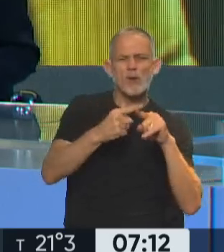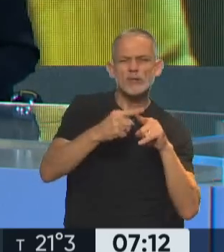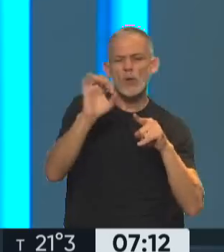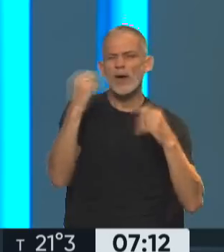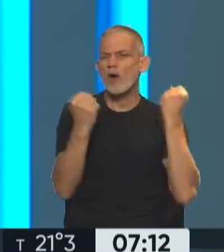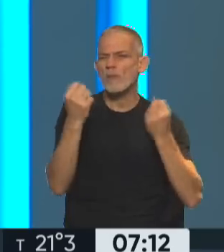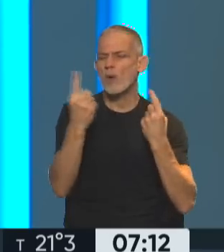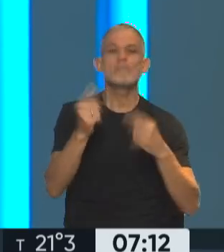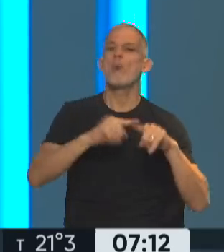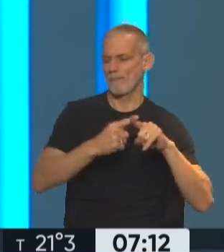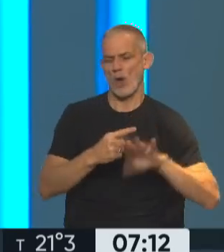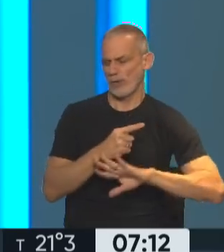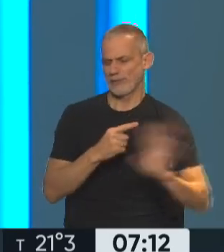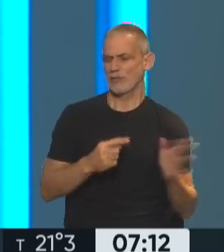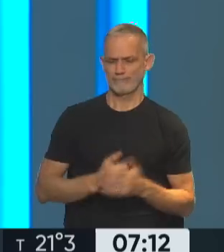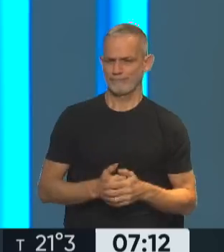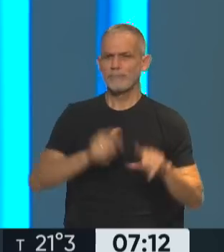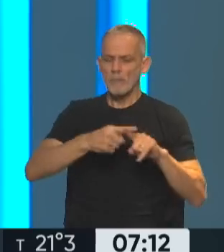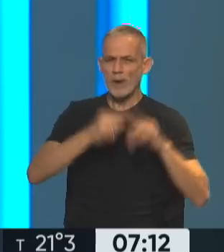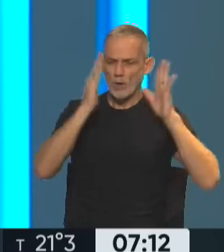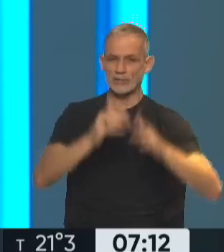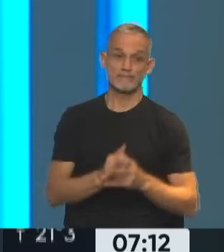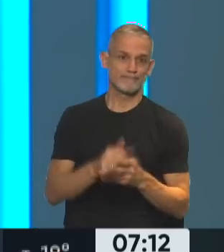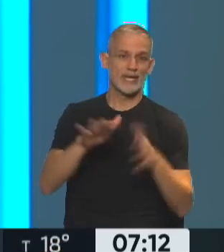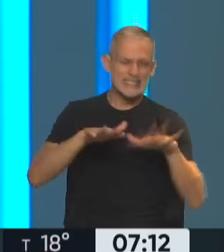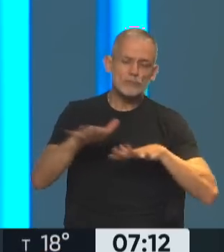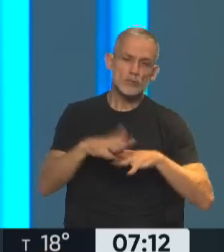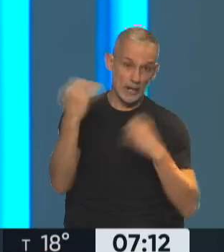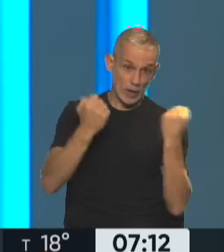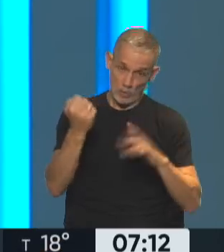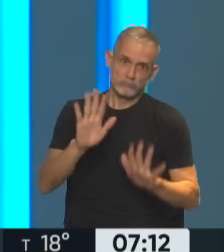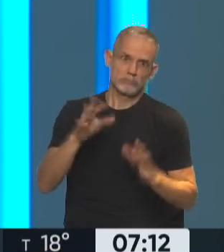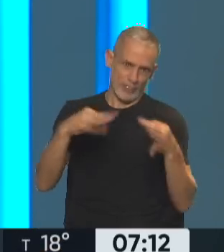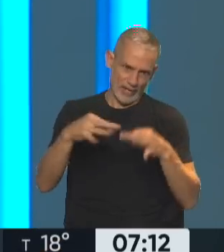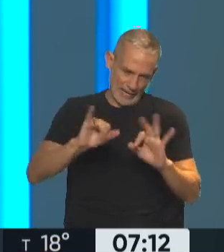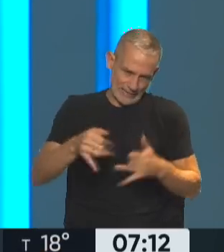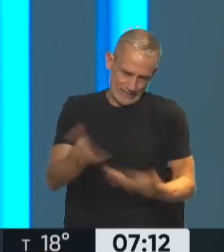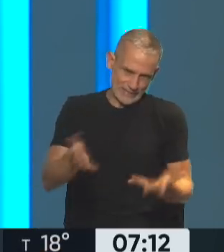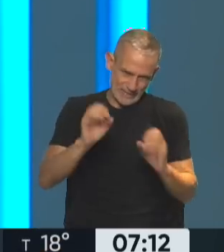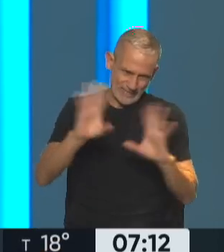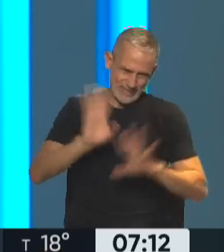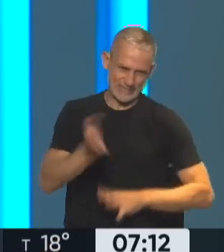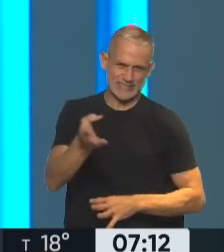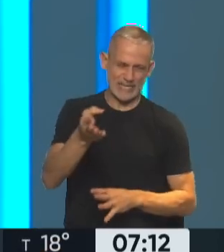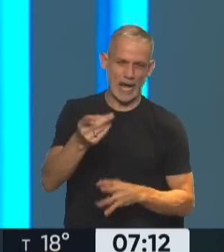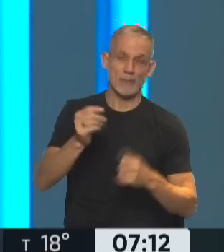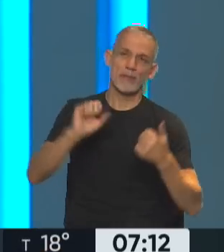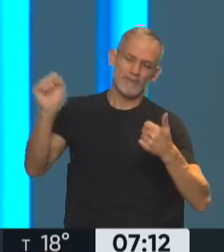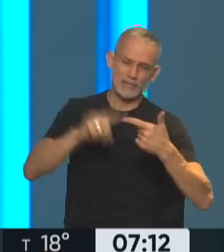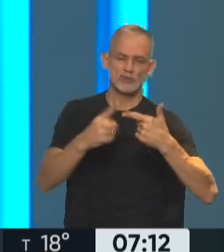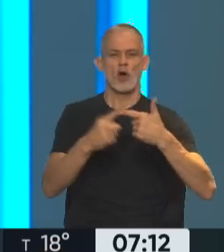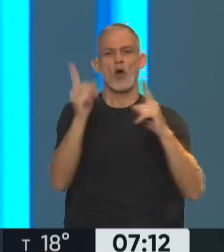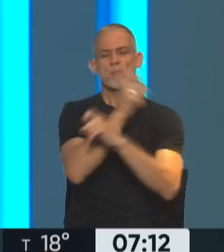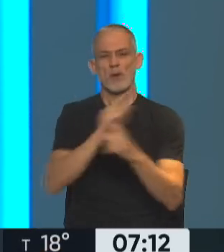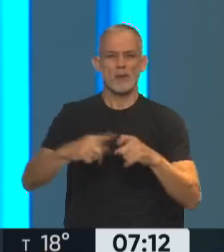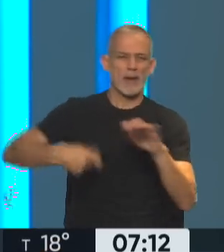económico, Vero? Fue un tema político, claramente. Es cierto que la situación económica es muy delicada, si se quiere, ¿no? Bueno, los índices de inflación, el problema